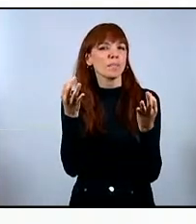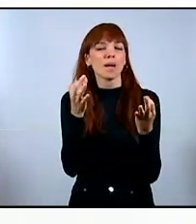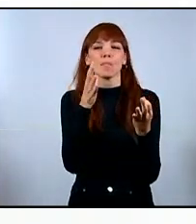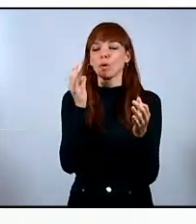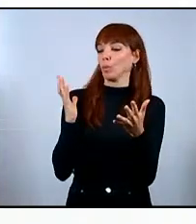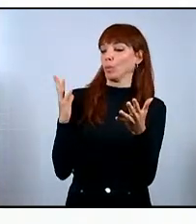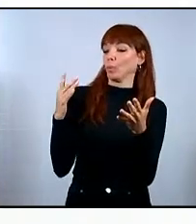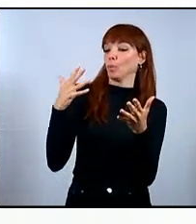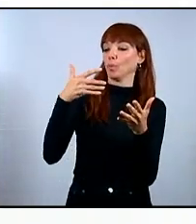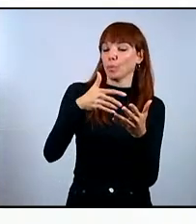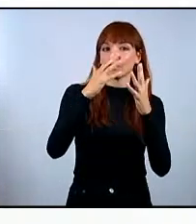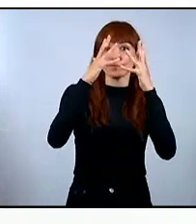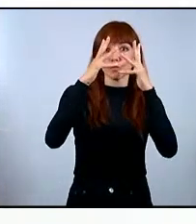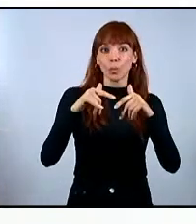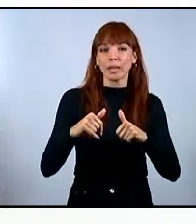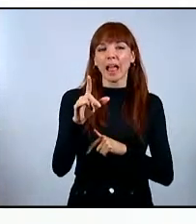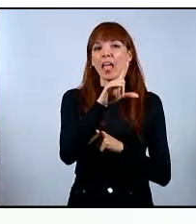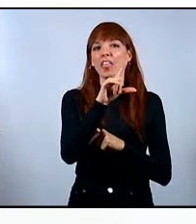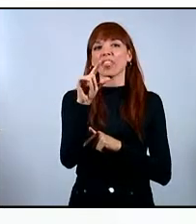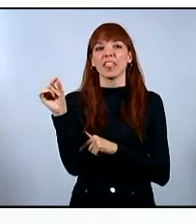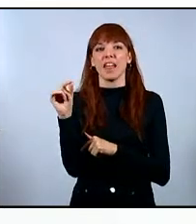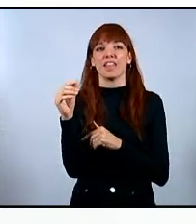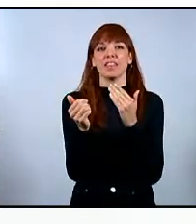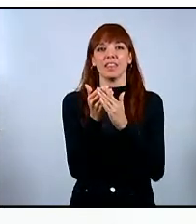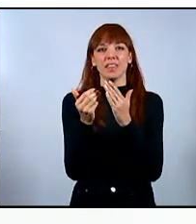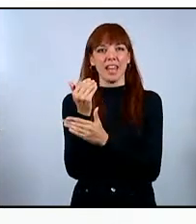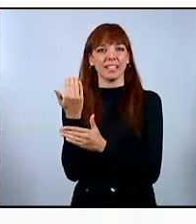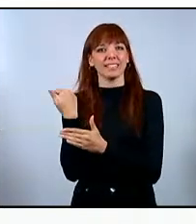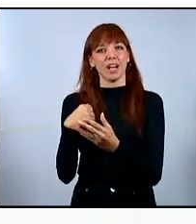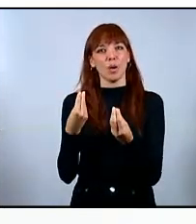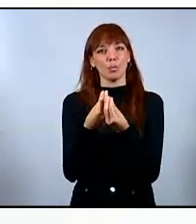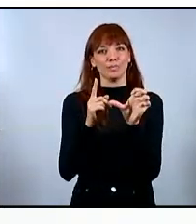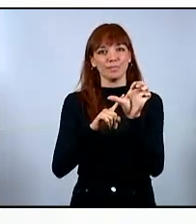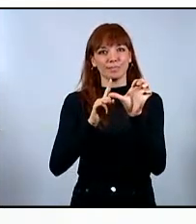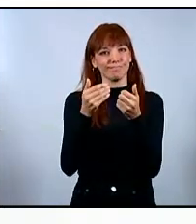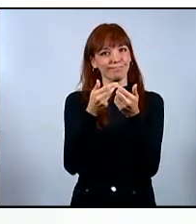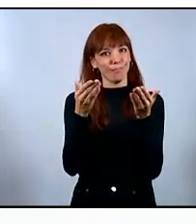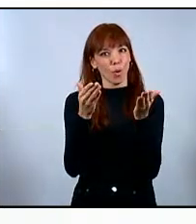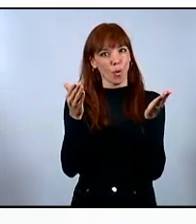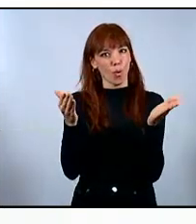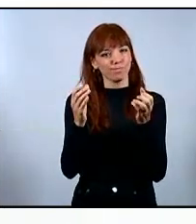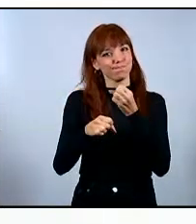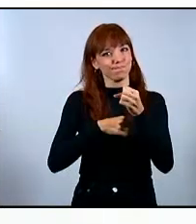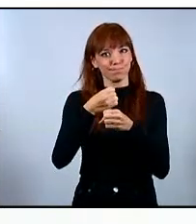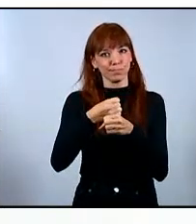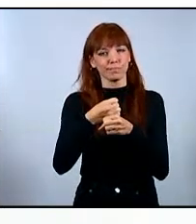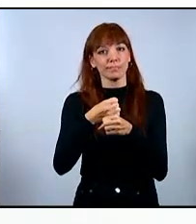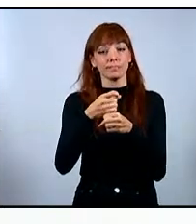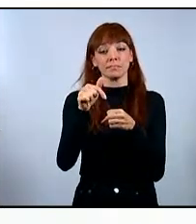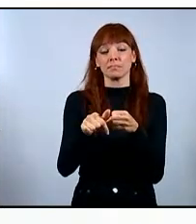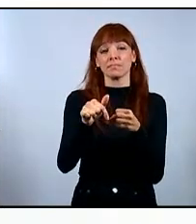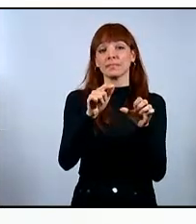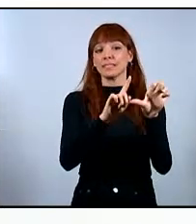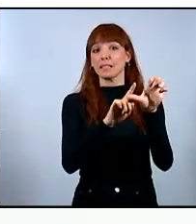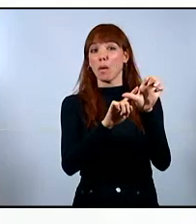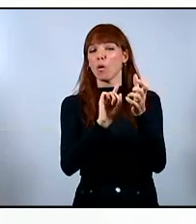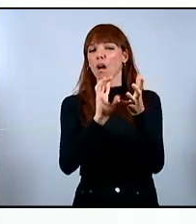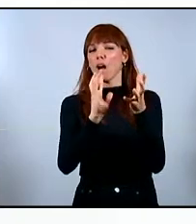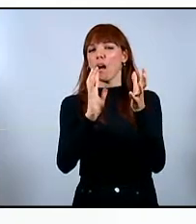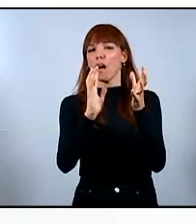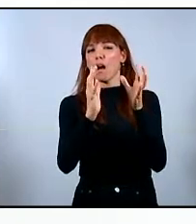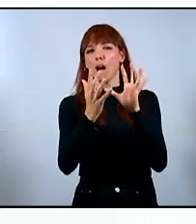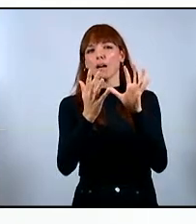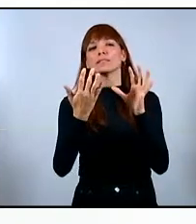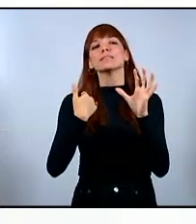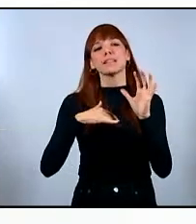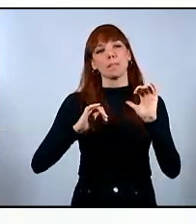100 días del Gobierno de la Junta de Extremadura. El cambio en nuestra región ya está en marcha. Estos primeros 100